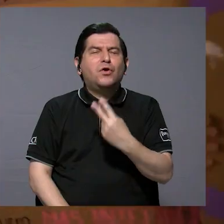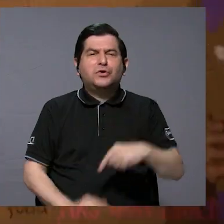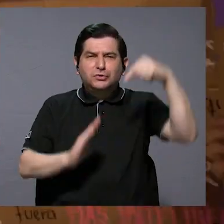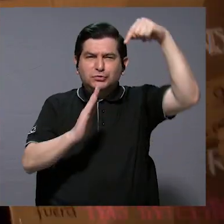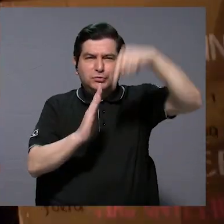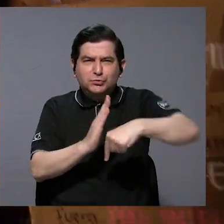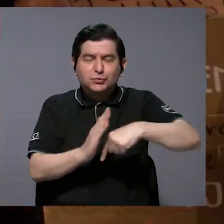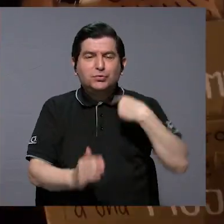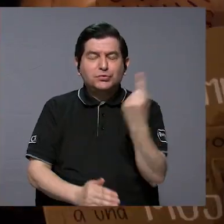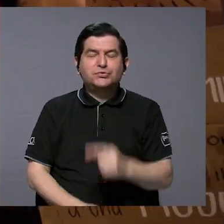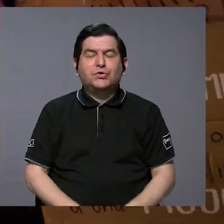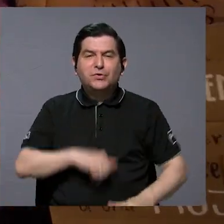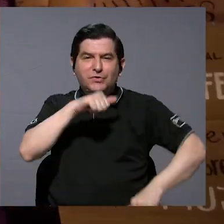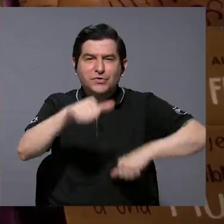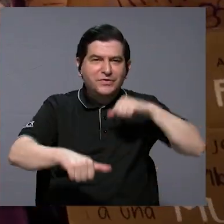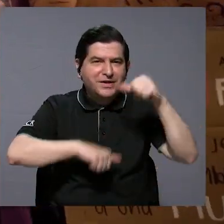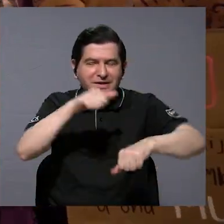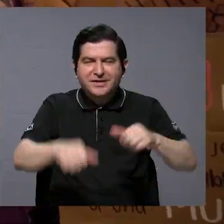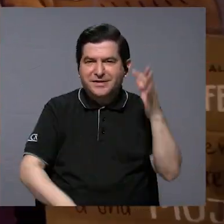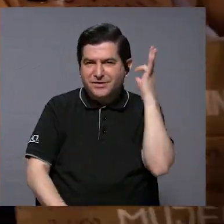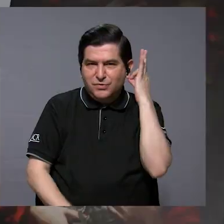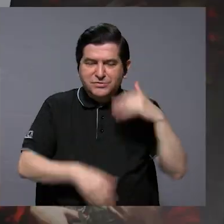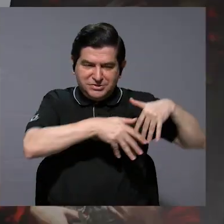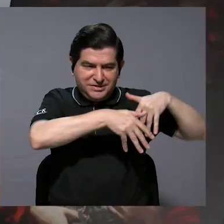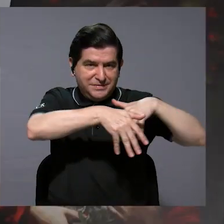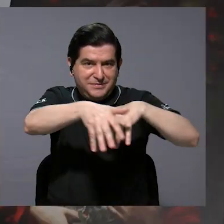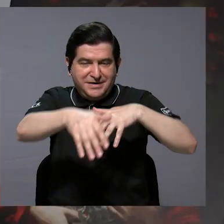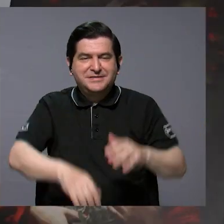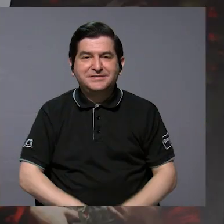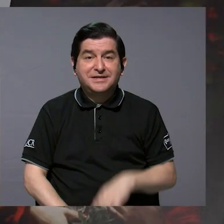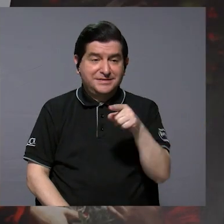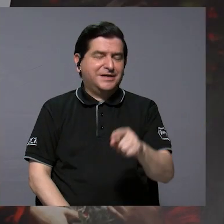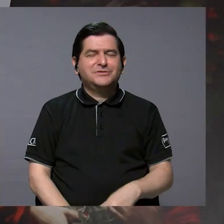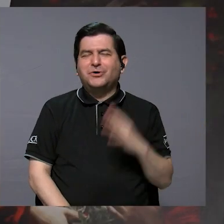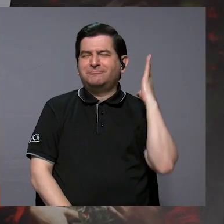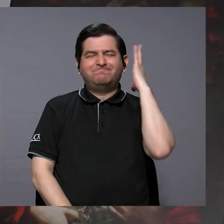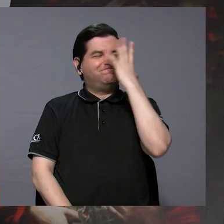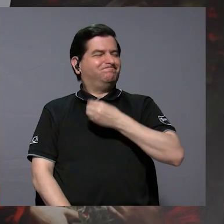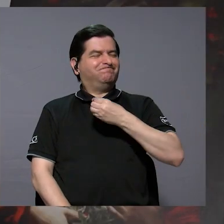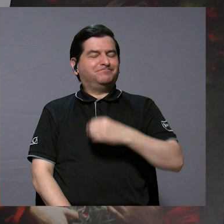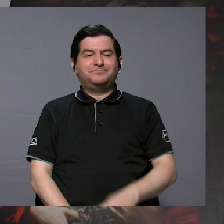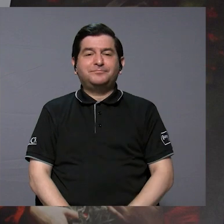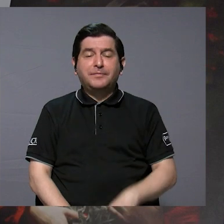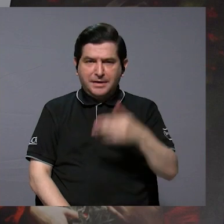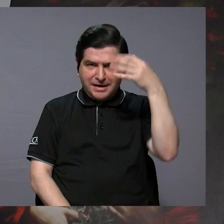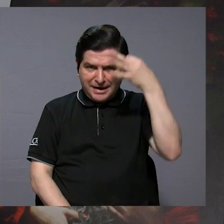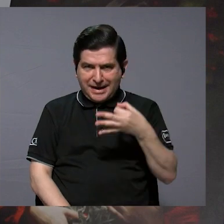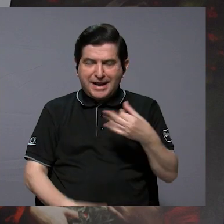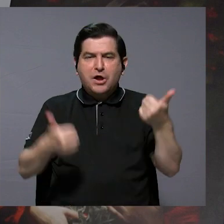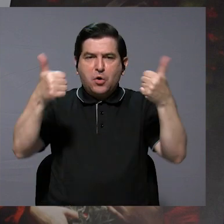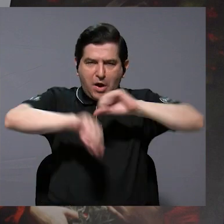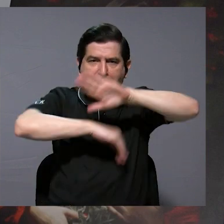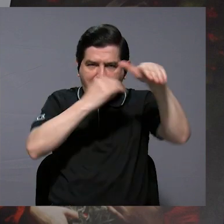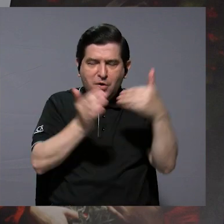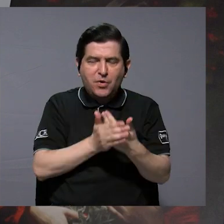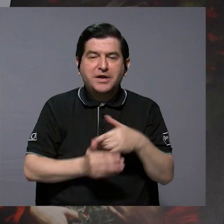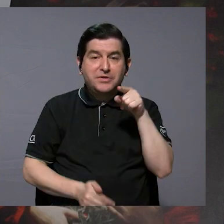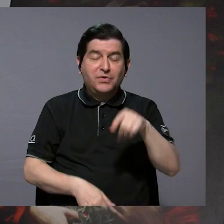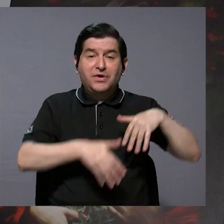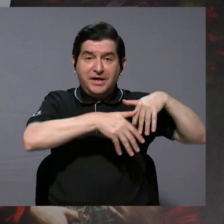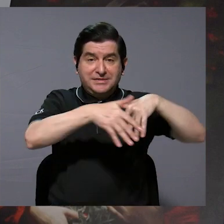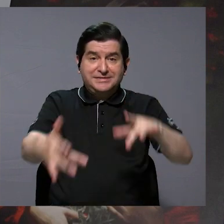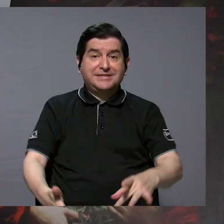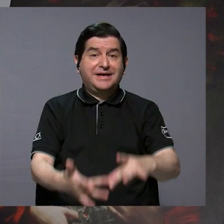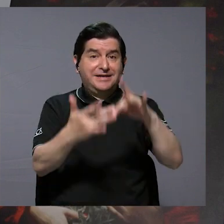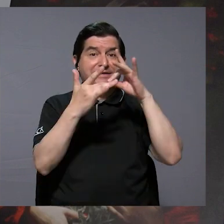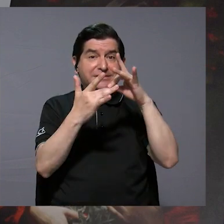la voz agudo que solo se da en las marchas femeninas? Eso fue, no, súper, súper lindo. Creo que hubo consenso general entre todas